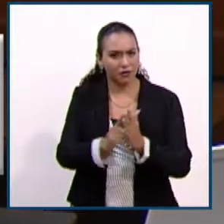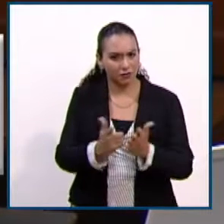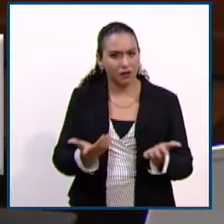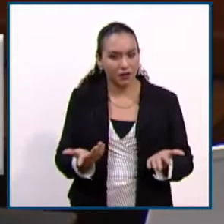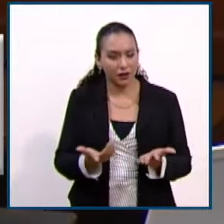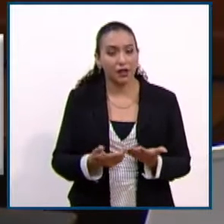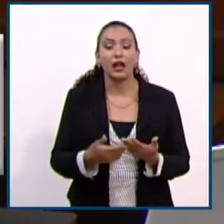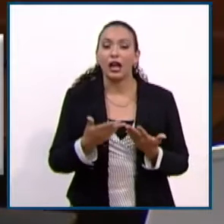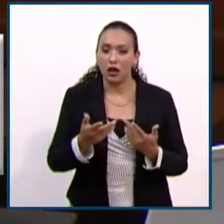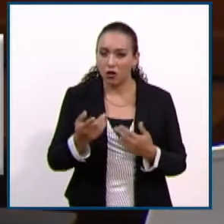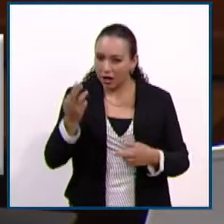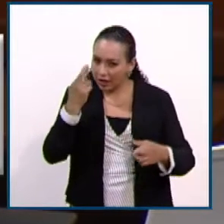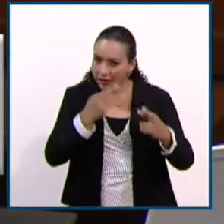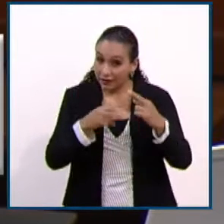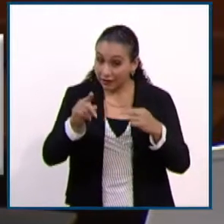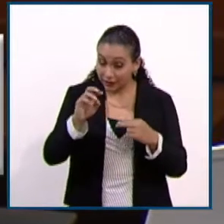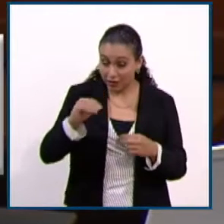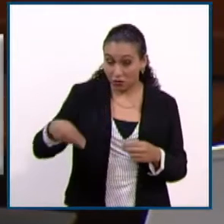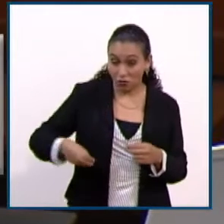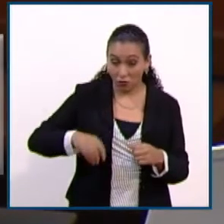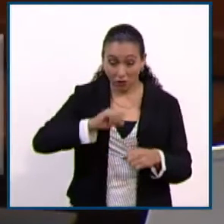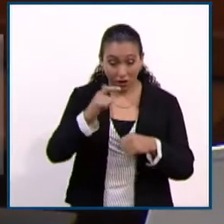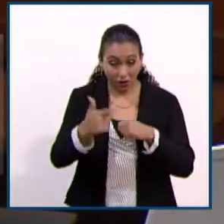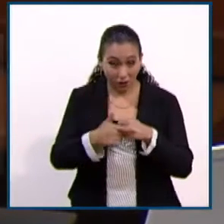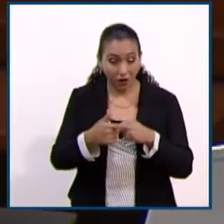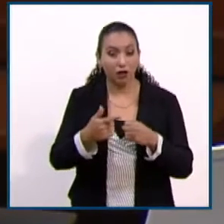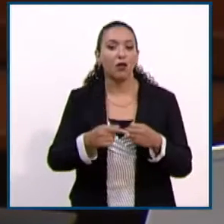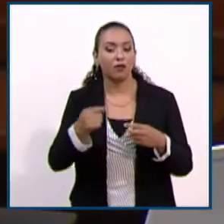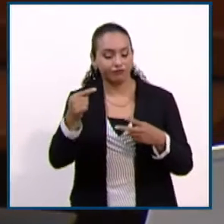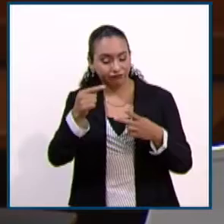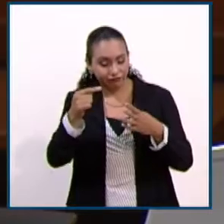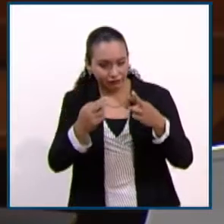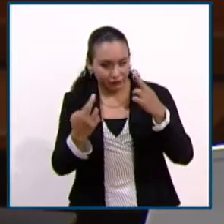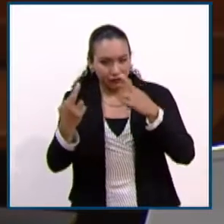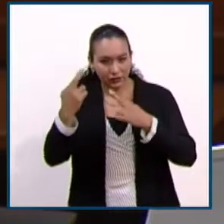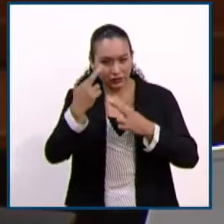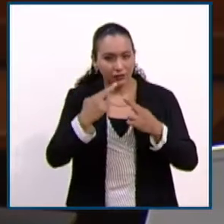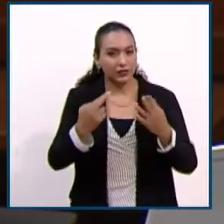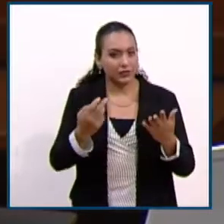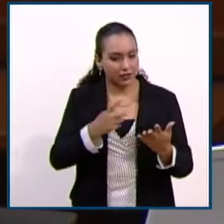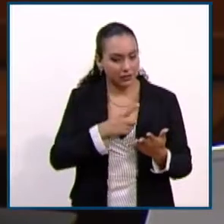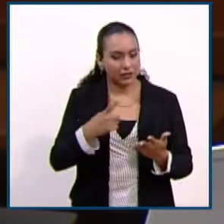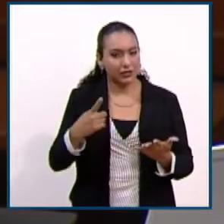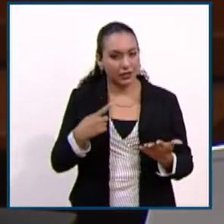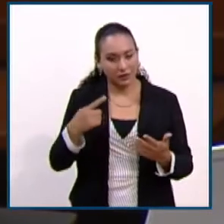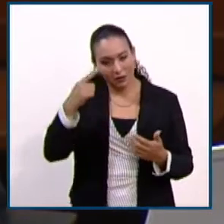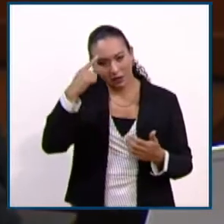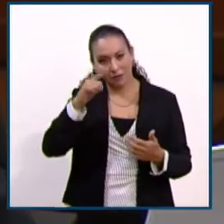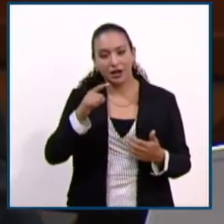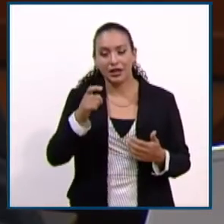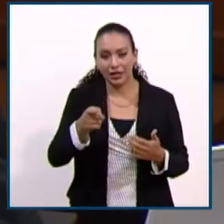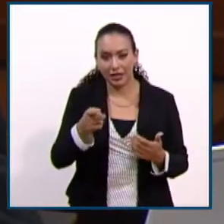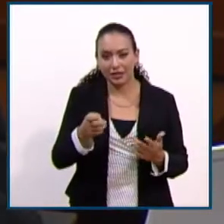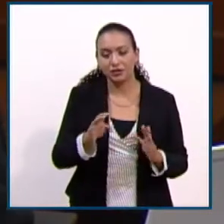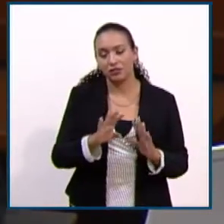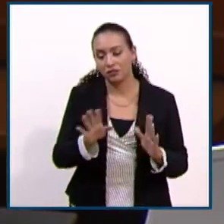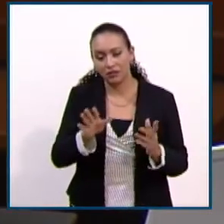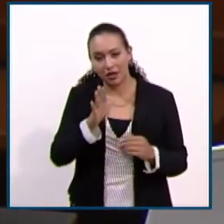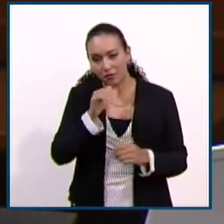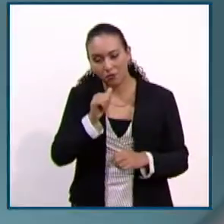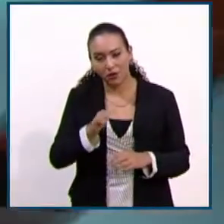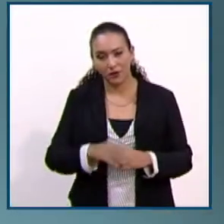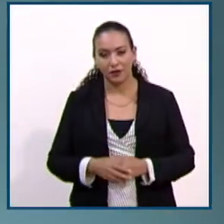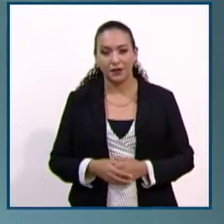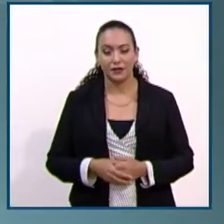atribuya responsabilidad alguna, su mandato se habría visto alterado sin que pueda ser reparada esa